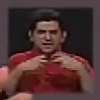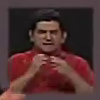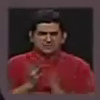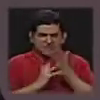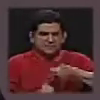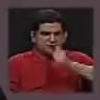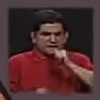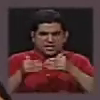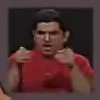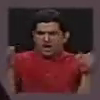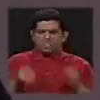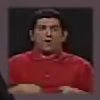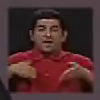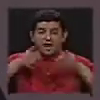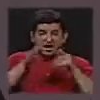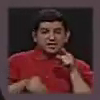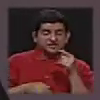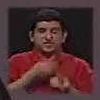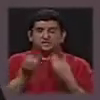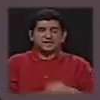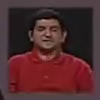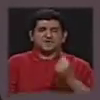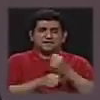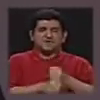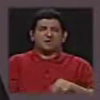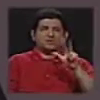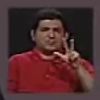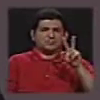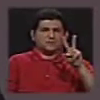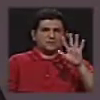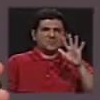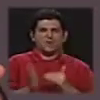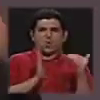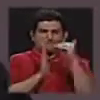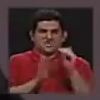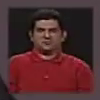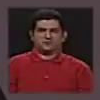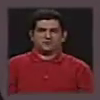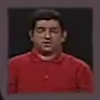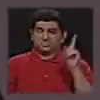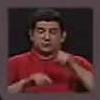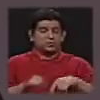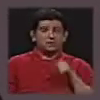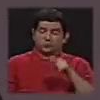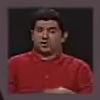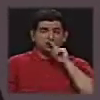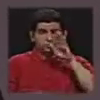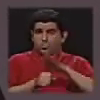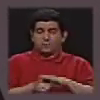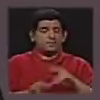obras, y en carreteras ellos lo más que han llegado a construir es una obra de 325 millones. Entonces, ni siquiera pudieron haber calificado en ese